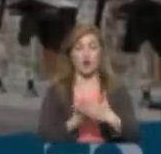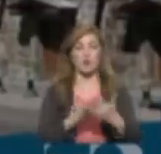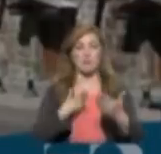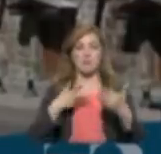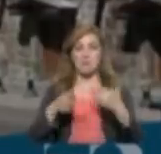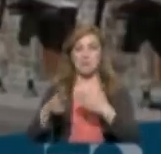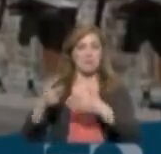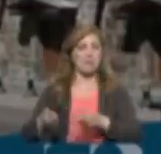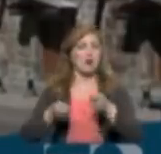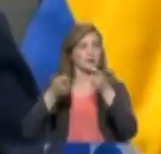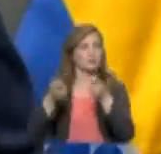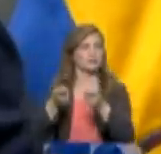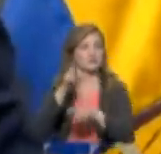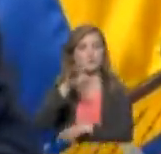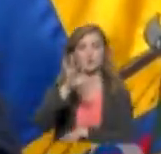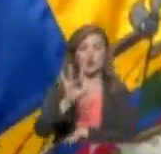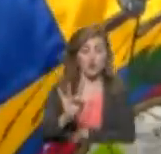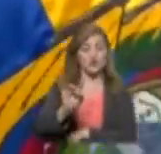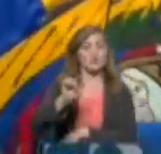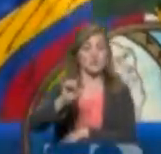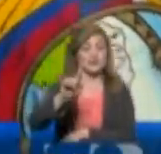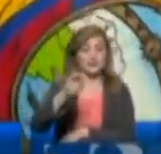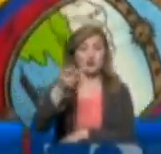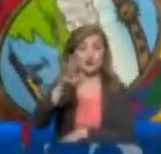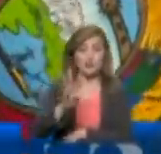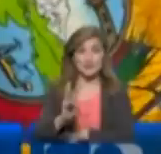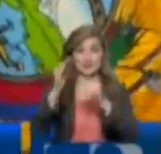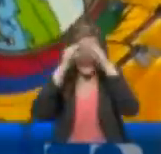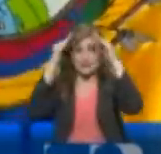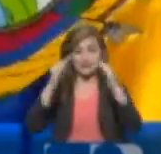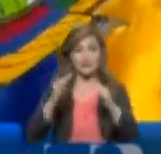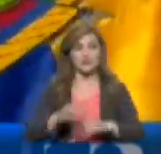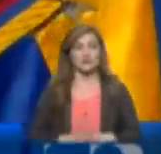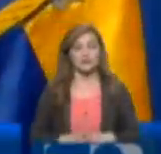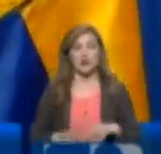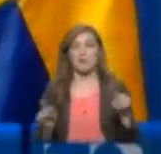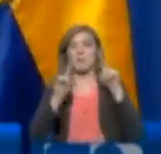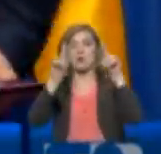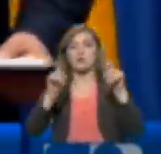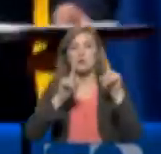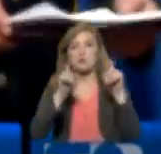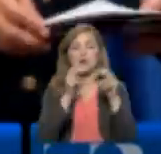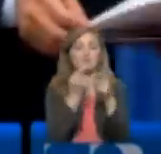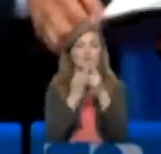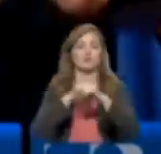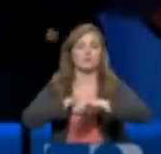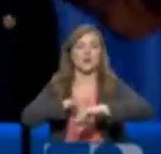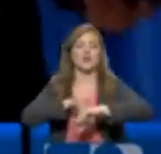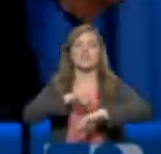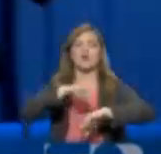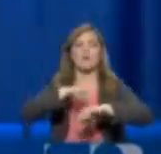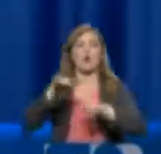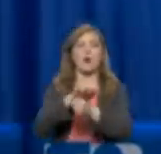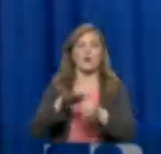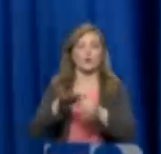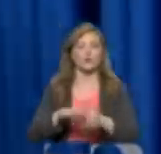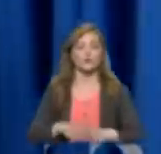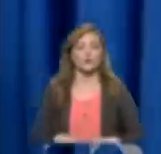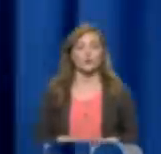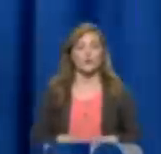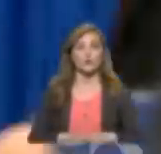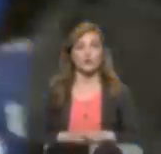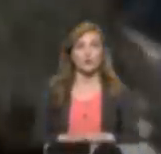116 viviendas sin embargo no profundizó al no responder preguntas según dijo por cuestión de agenda en quito maria gràcia